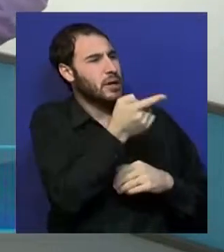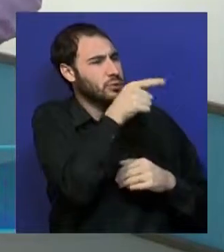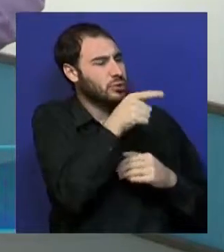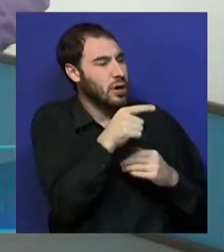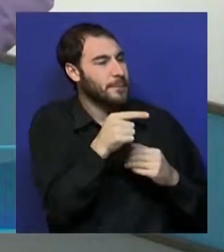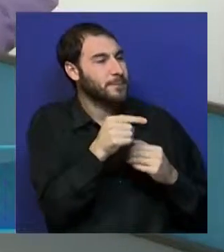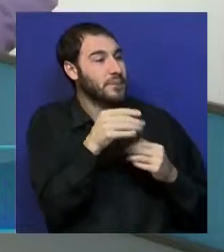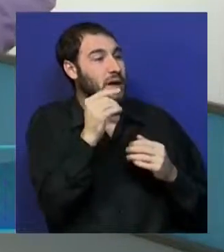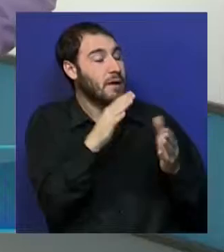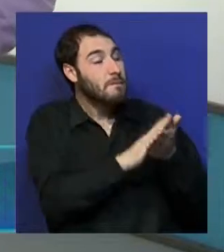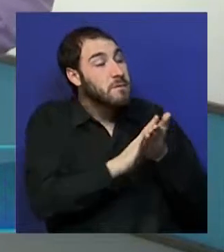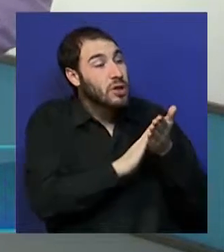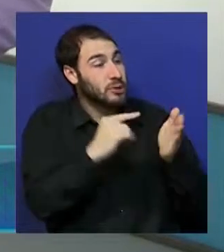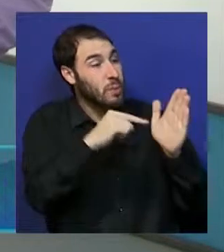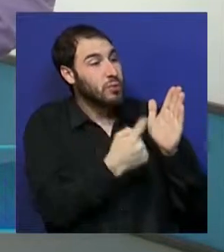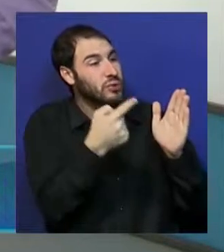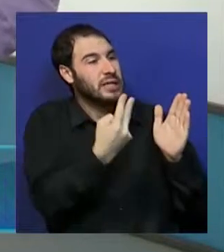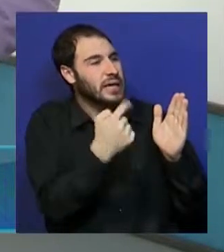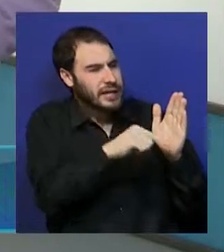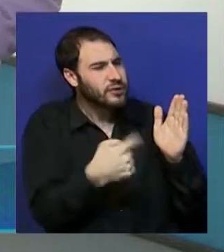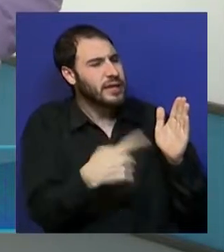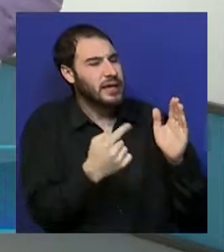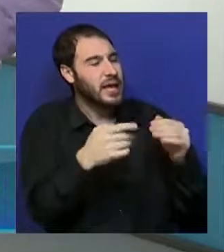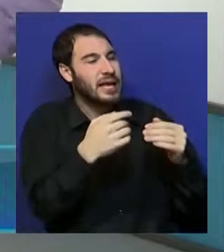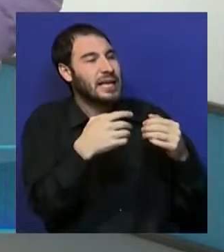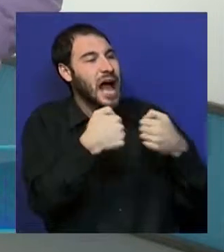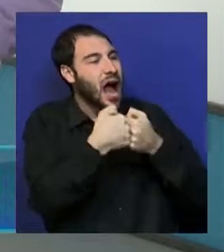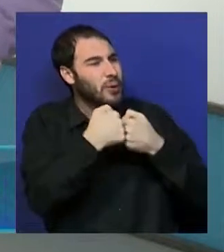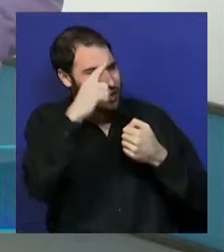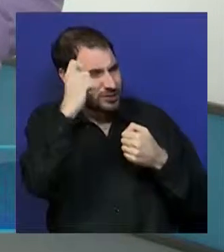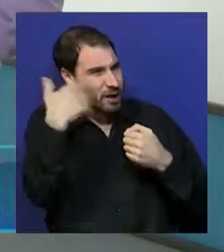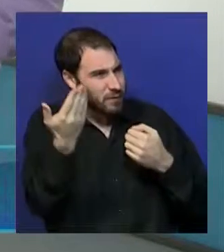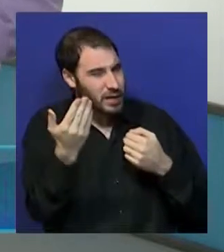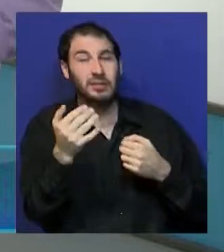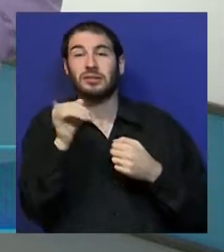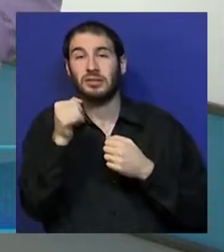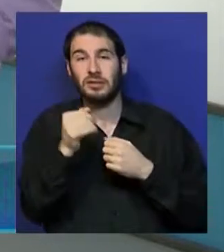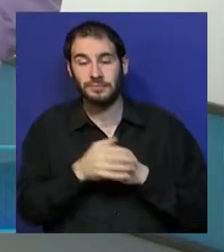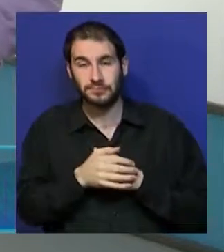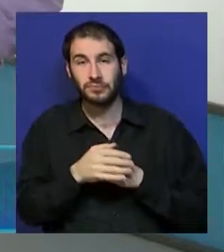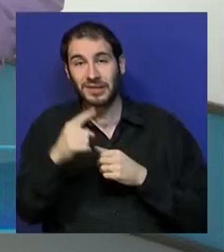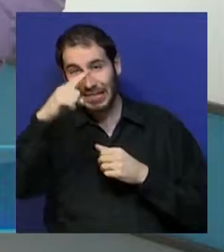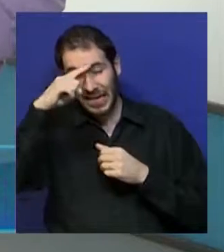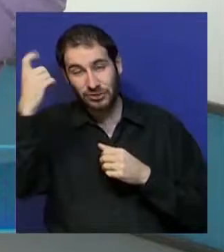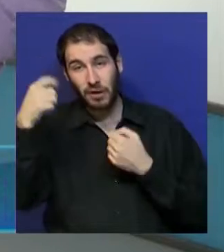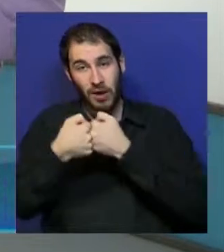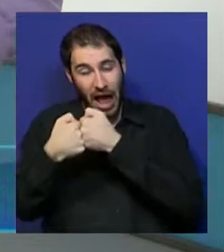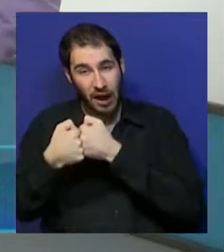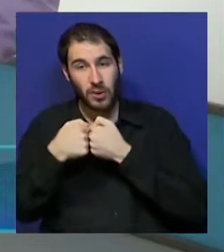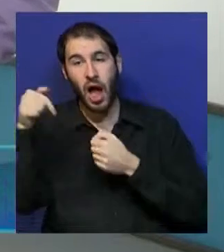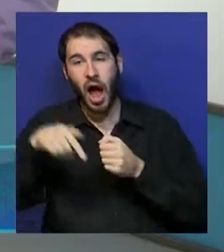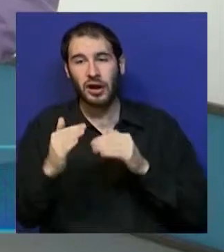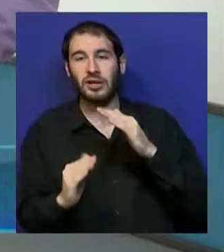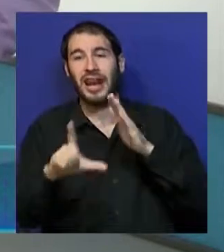el fundamento en estos artículos tiene que ver con no cumplir con tratados internacionales. Sí, exactamente. Con tratados internacionales que hoy tienen